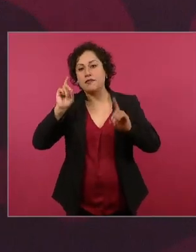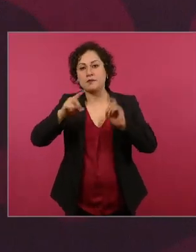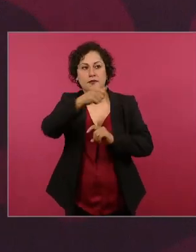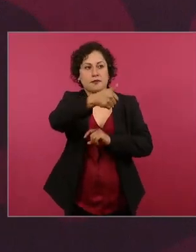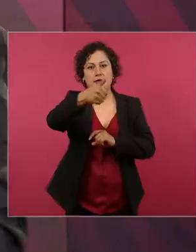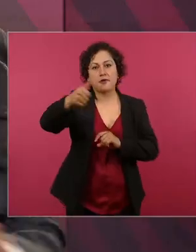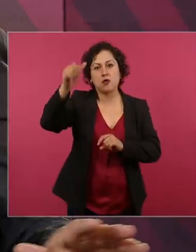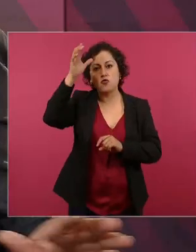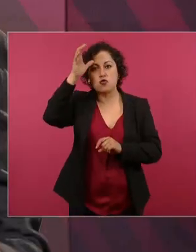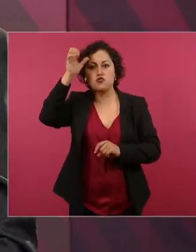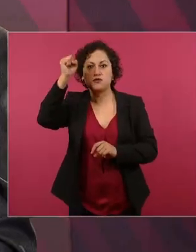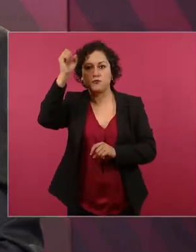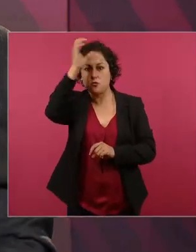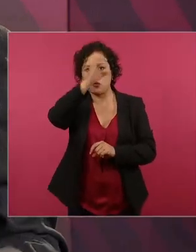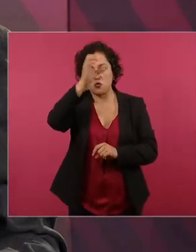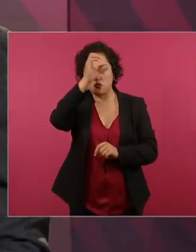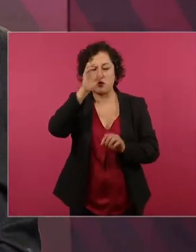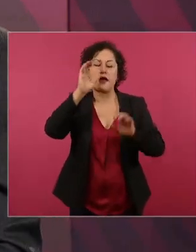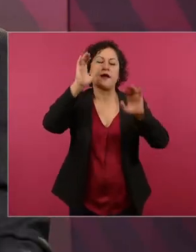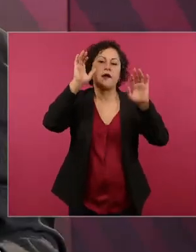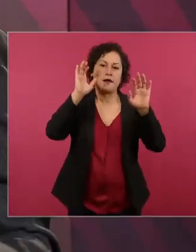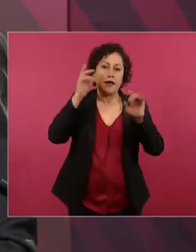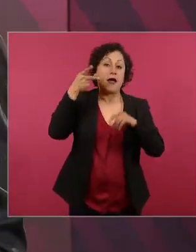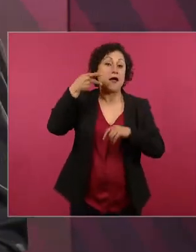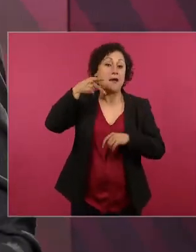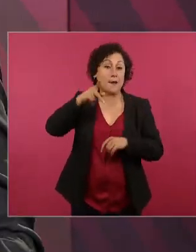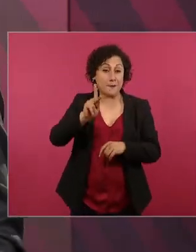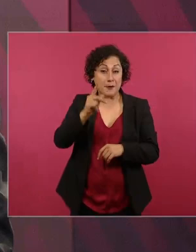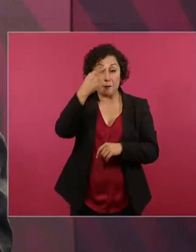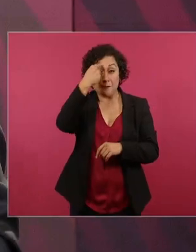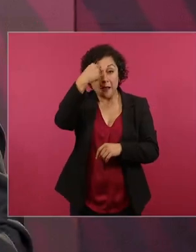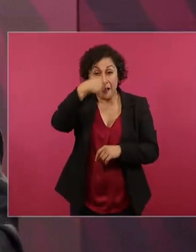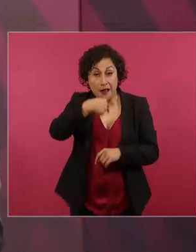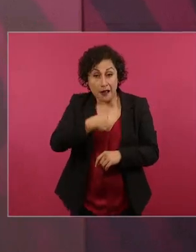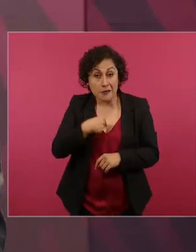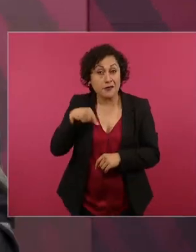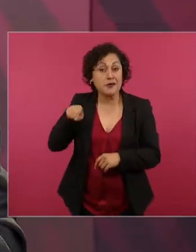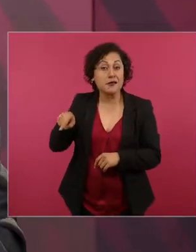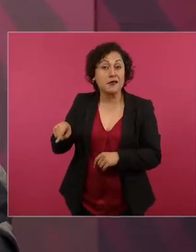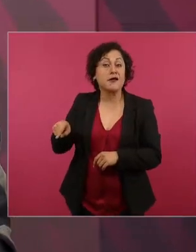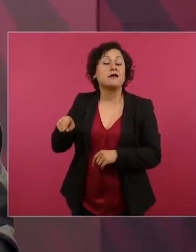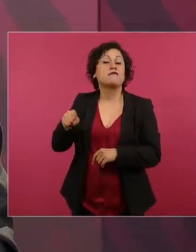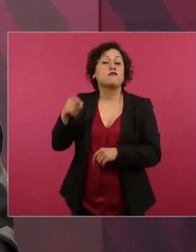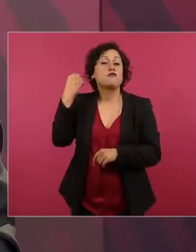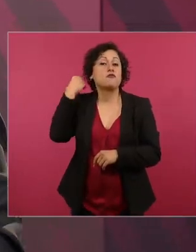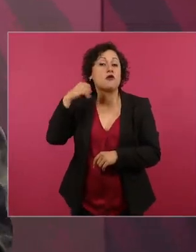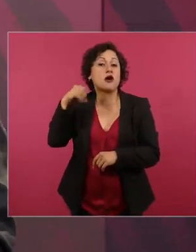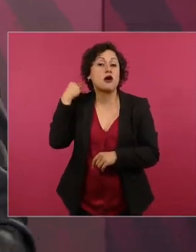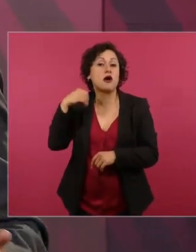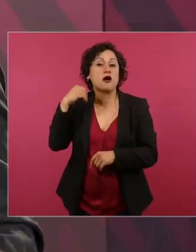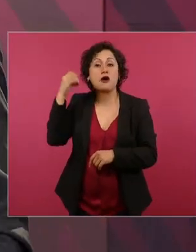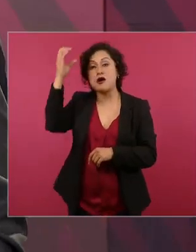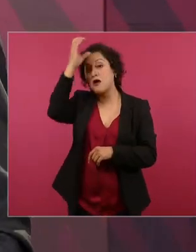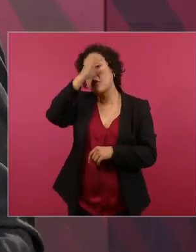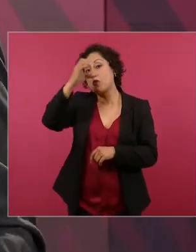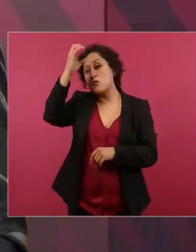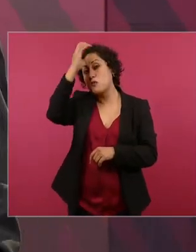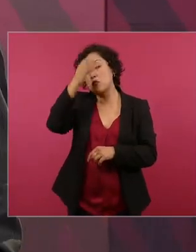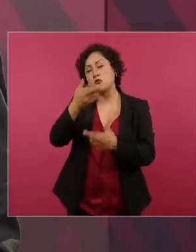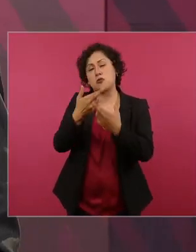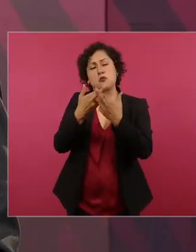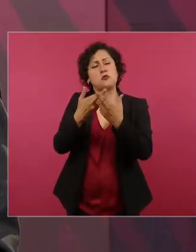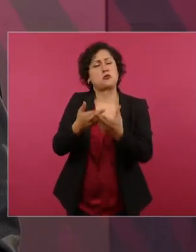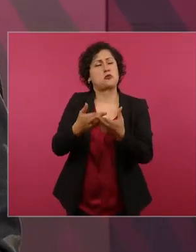Pero sin duda es de los pueblos con más cultura en el mundo. Hay cosas en